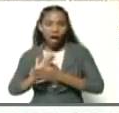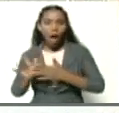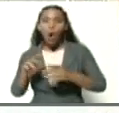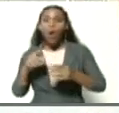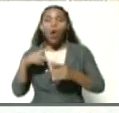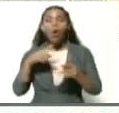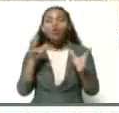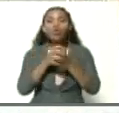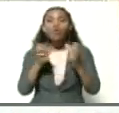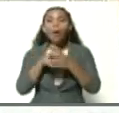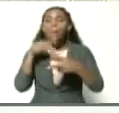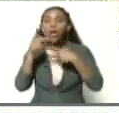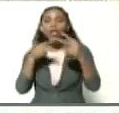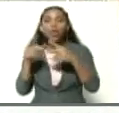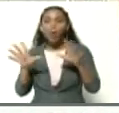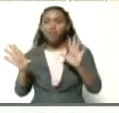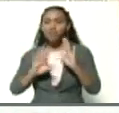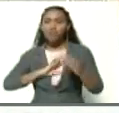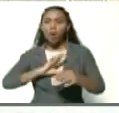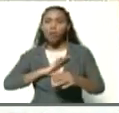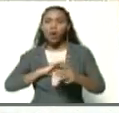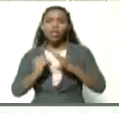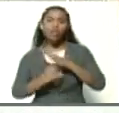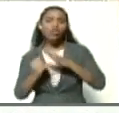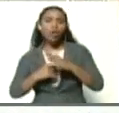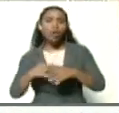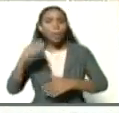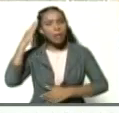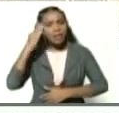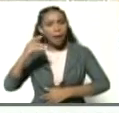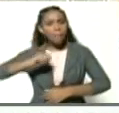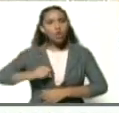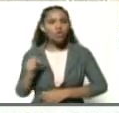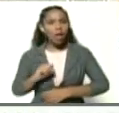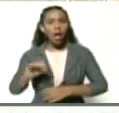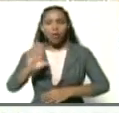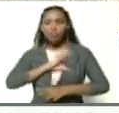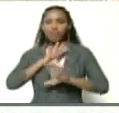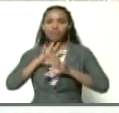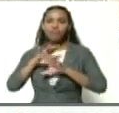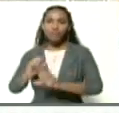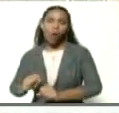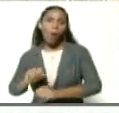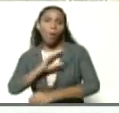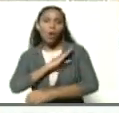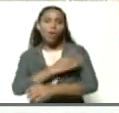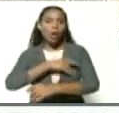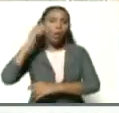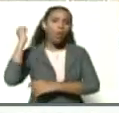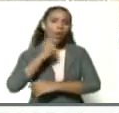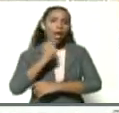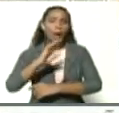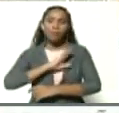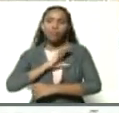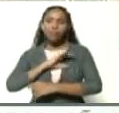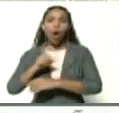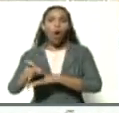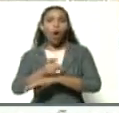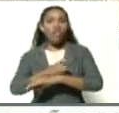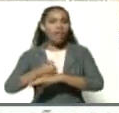políticos, se tomó a las instituciones militares, policiales, se tomó el Poder Judicial y se tomó el